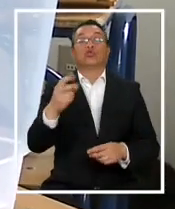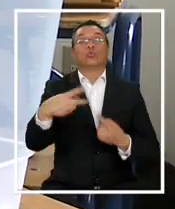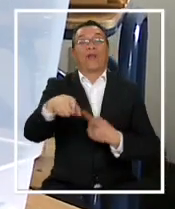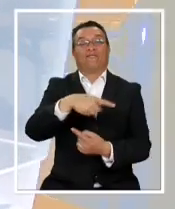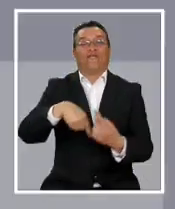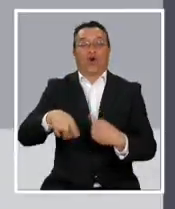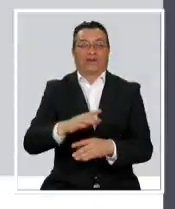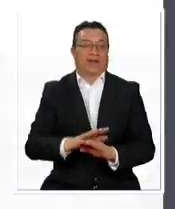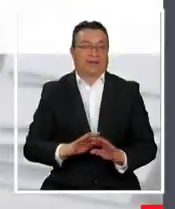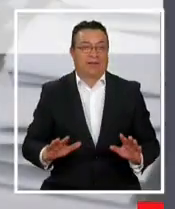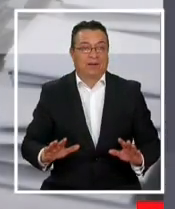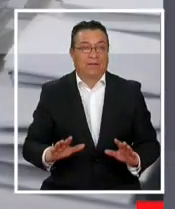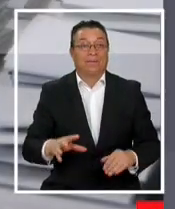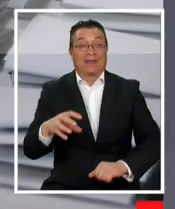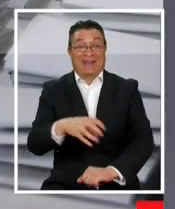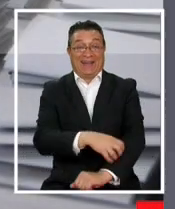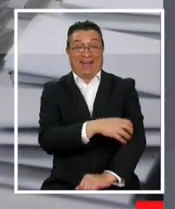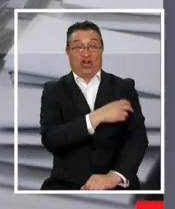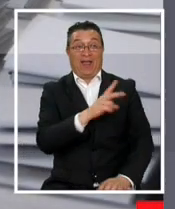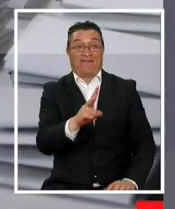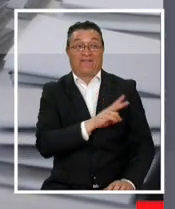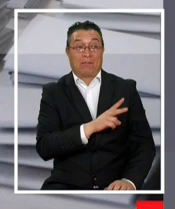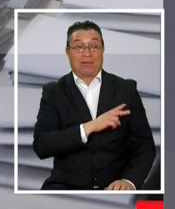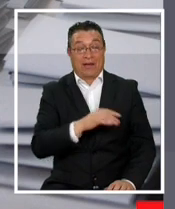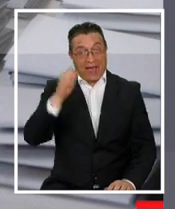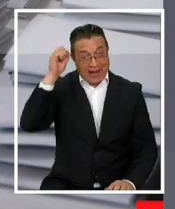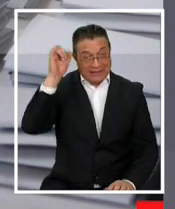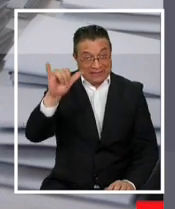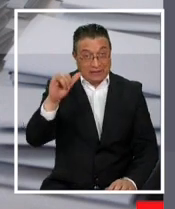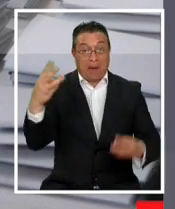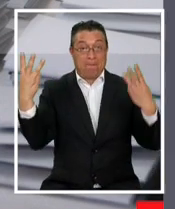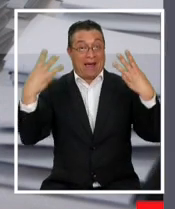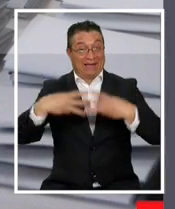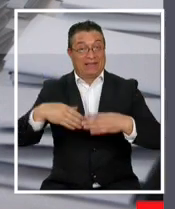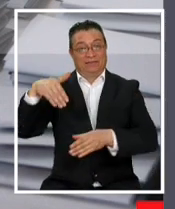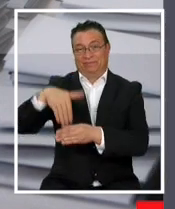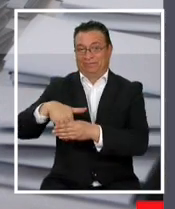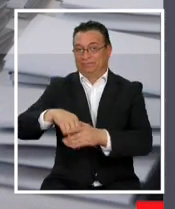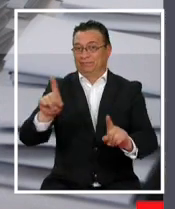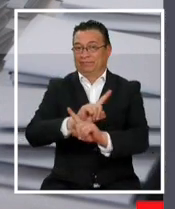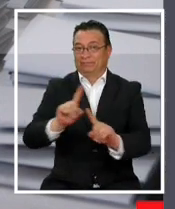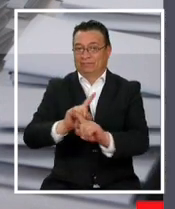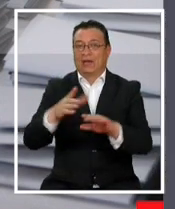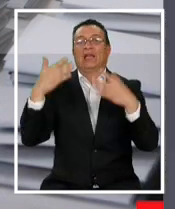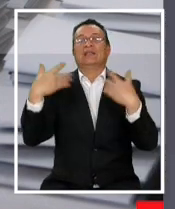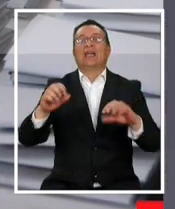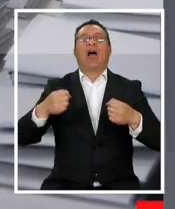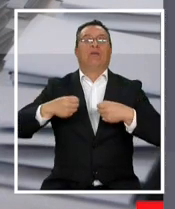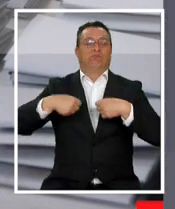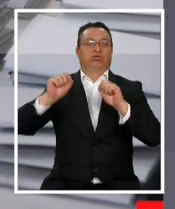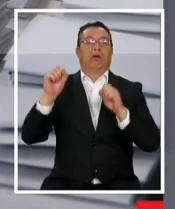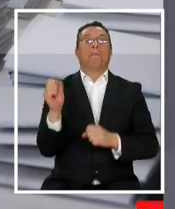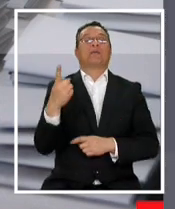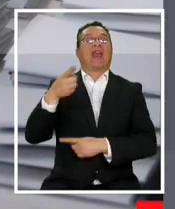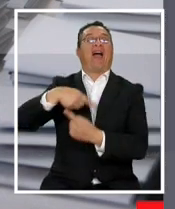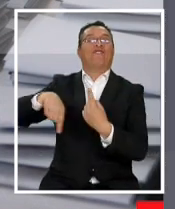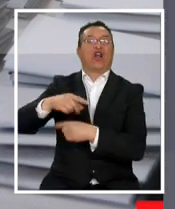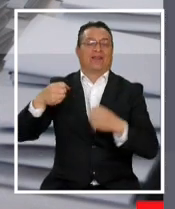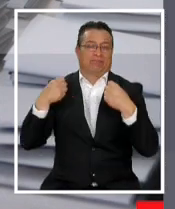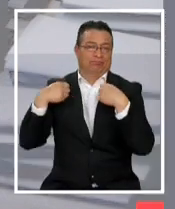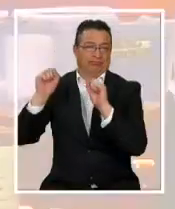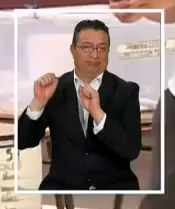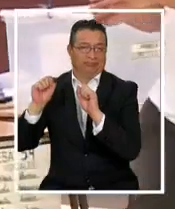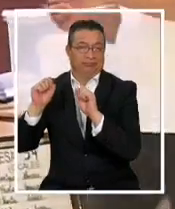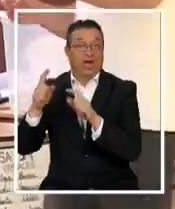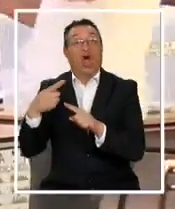segunda vuelta. En las regiones de Valparaíso, Aysén y Magallanes no habrán elecciones, porque sus gobernadores ya fueron elegidos en primera vuelta. En el